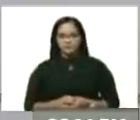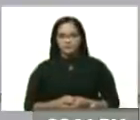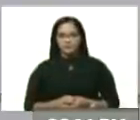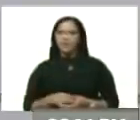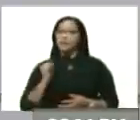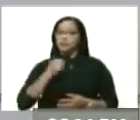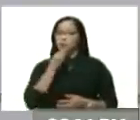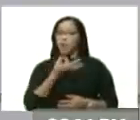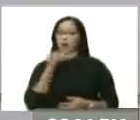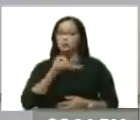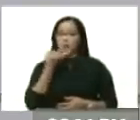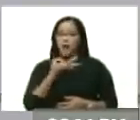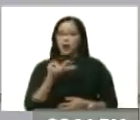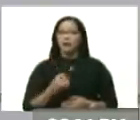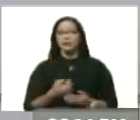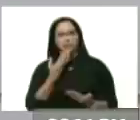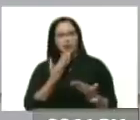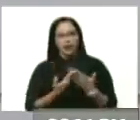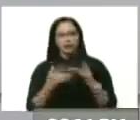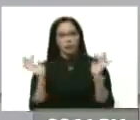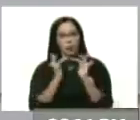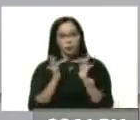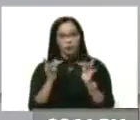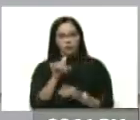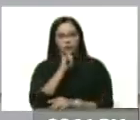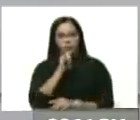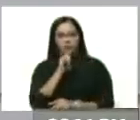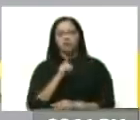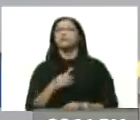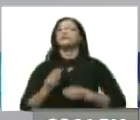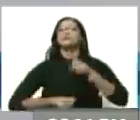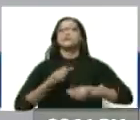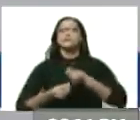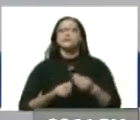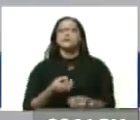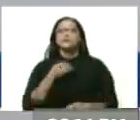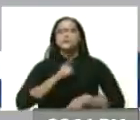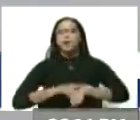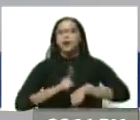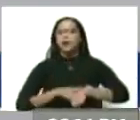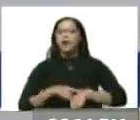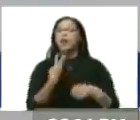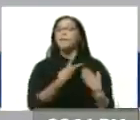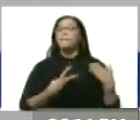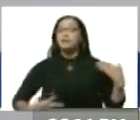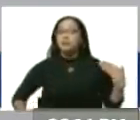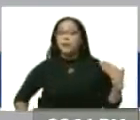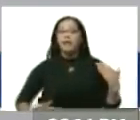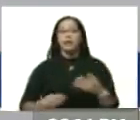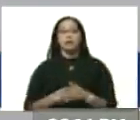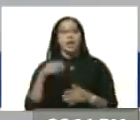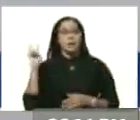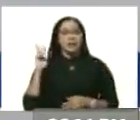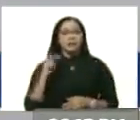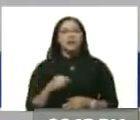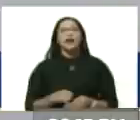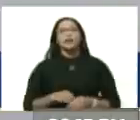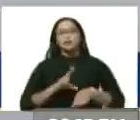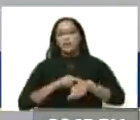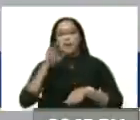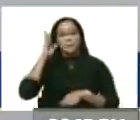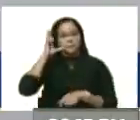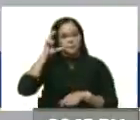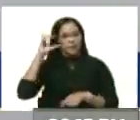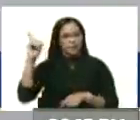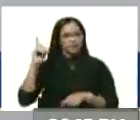Sí, muy buenas tardes, estudio. Gracias por este contacto informativo. Lo establecemos a esta hora cuando la vicepresidenta ejecutiva de la República, doctora Delcy Rodríguez